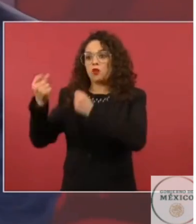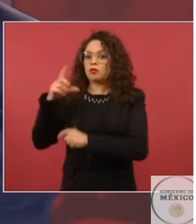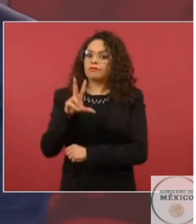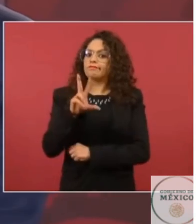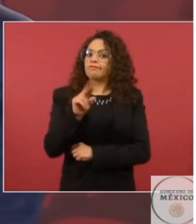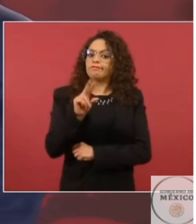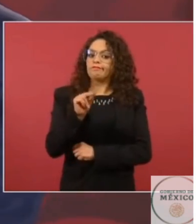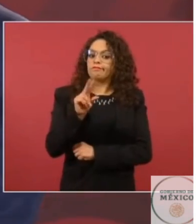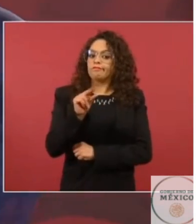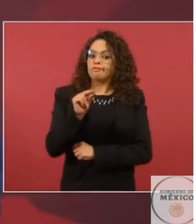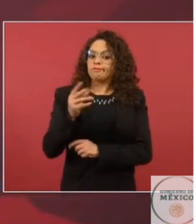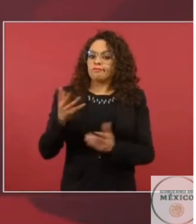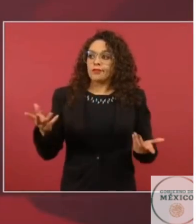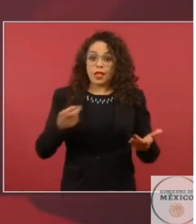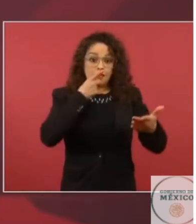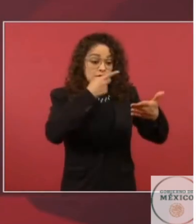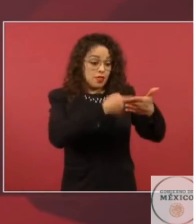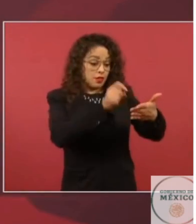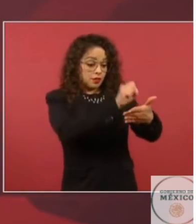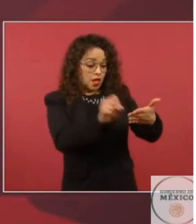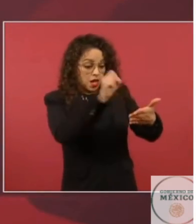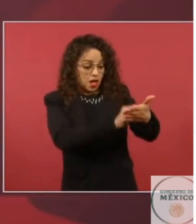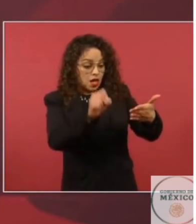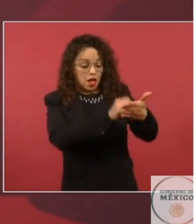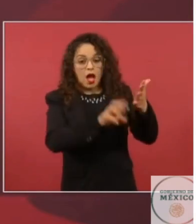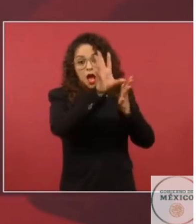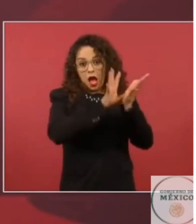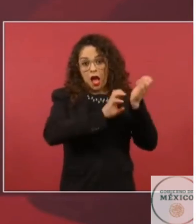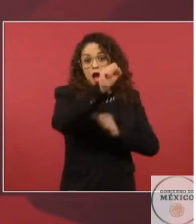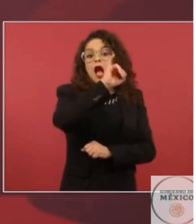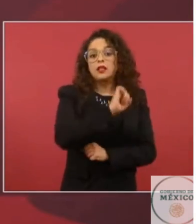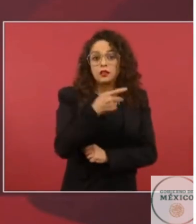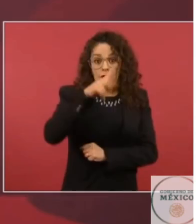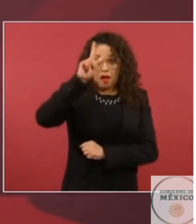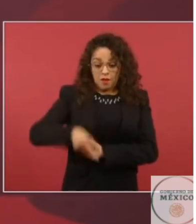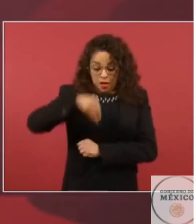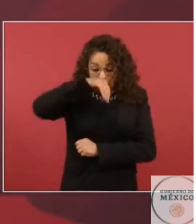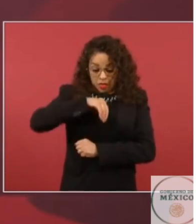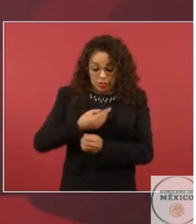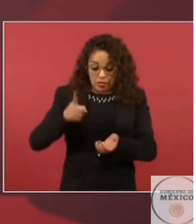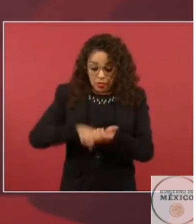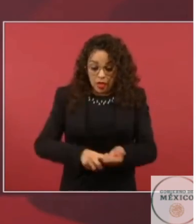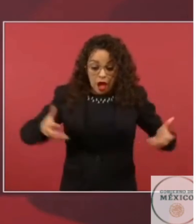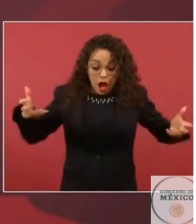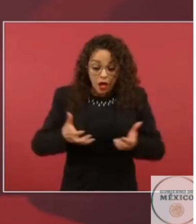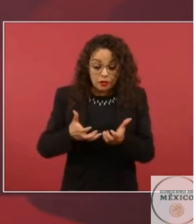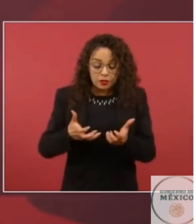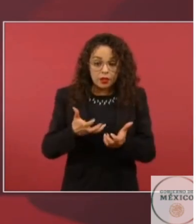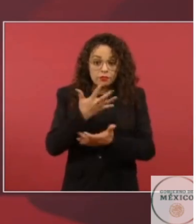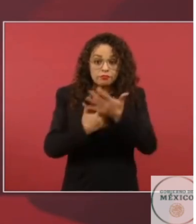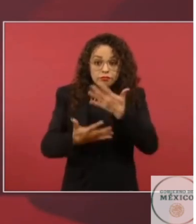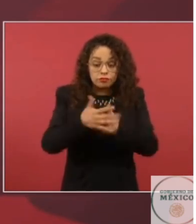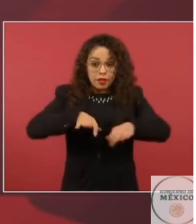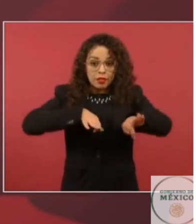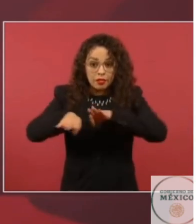la letra, pero no con el espíritu. Ya lo he dicho muchas